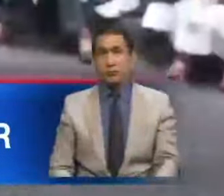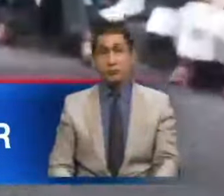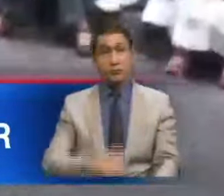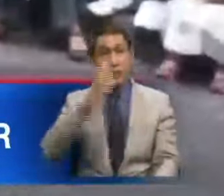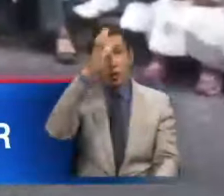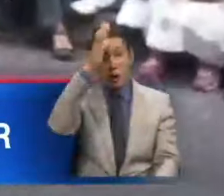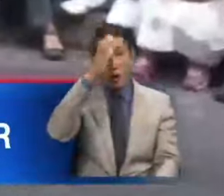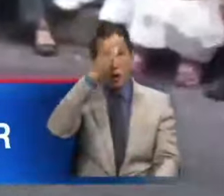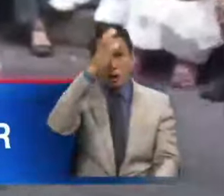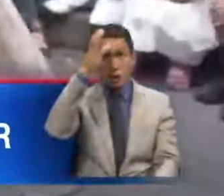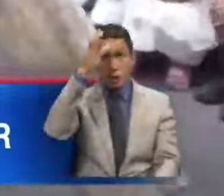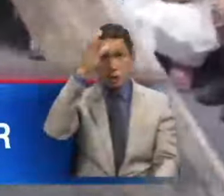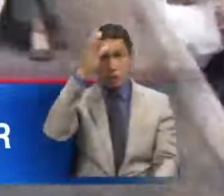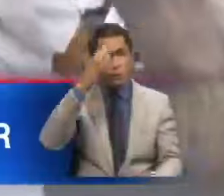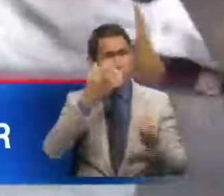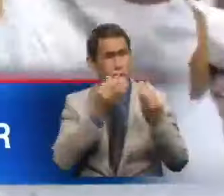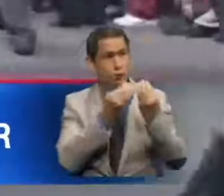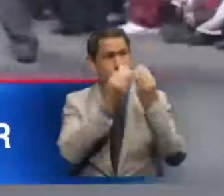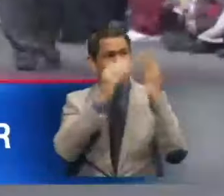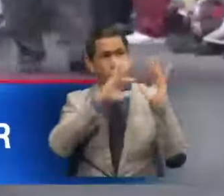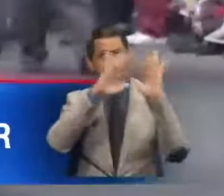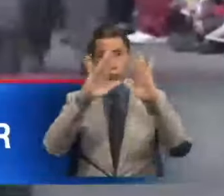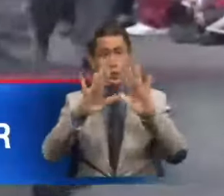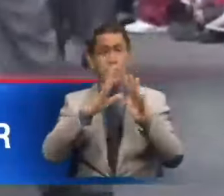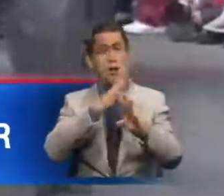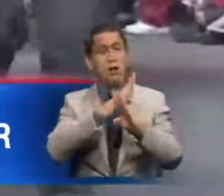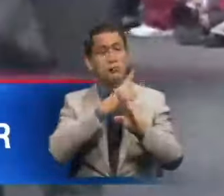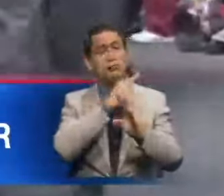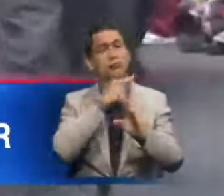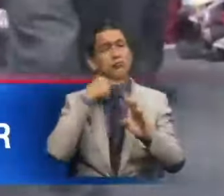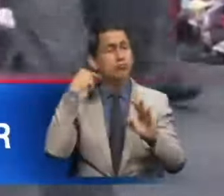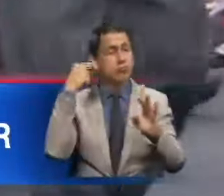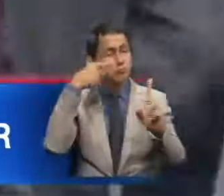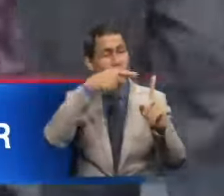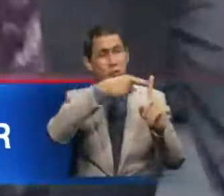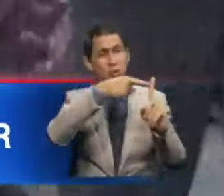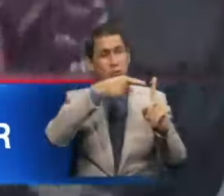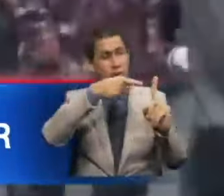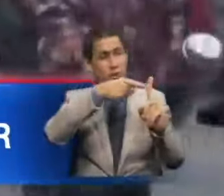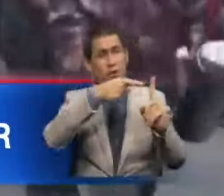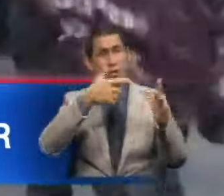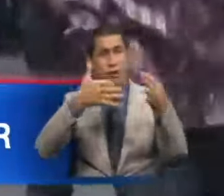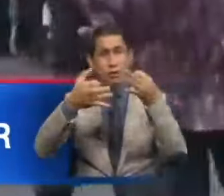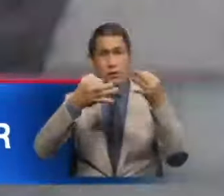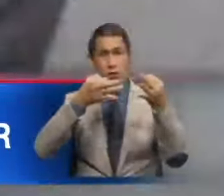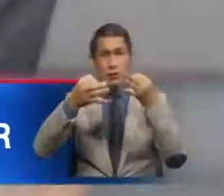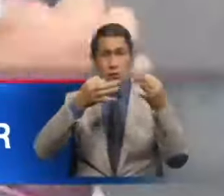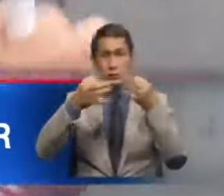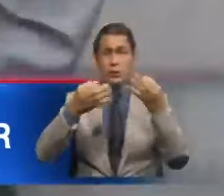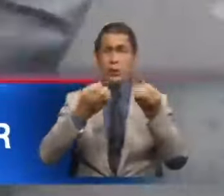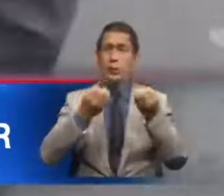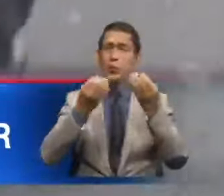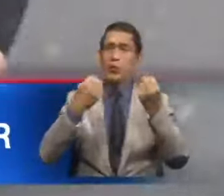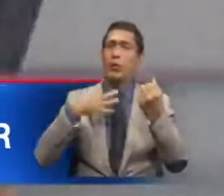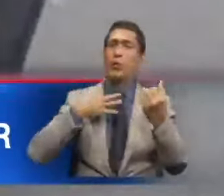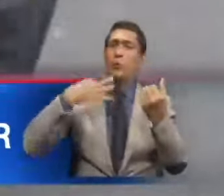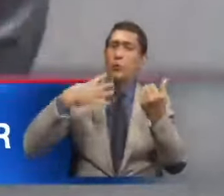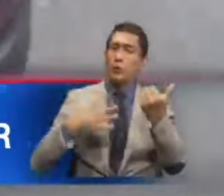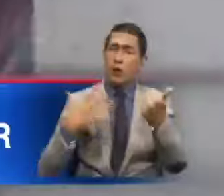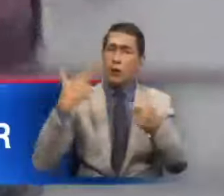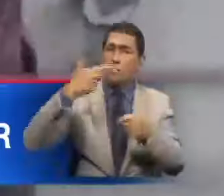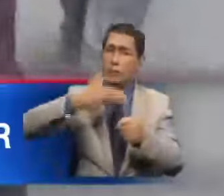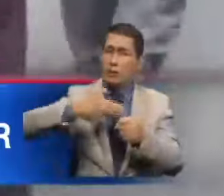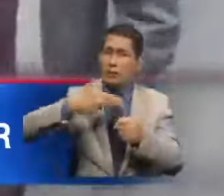católicos. Estamos acá conjuntamente con el Padrecito, quien nos va a detallar cuántas Verónicas, cuántos cucuruchos van a